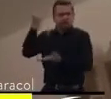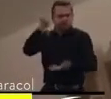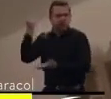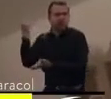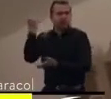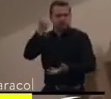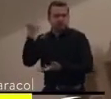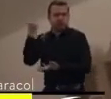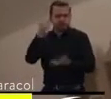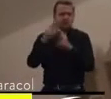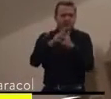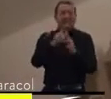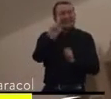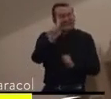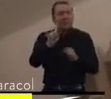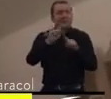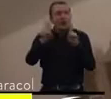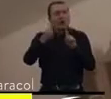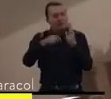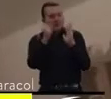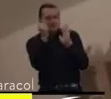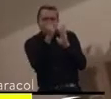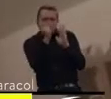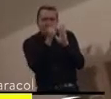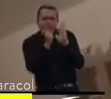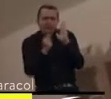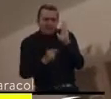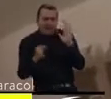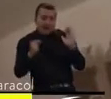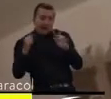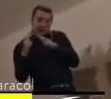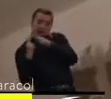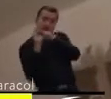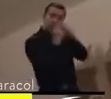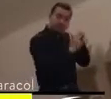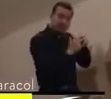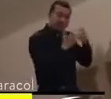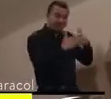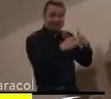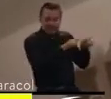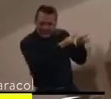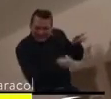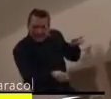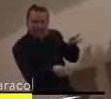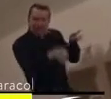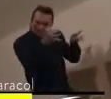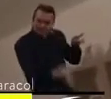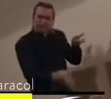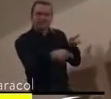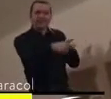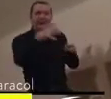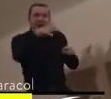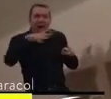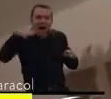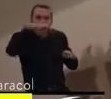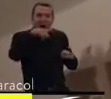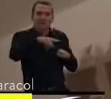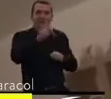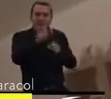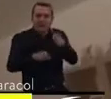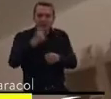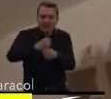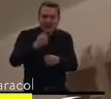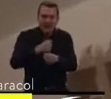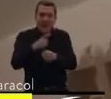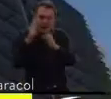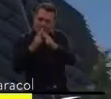controles para que les llegue realmente al campo, para que el campesino que requiere un crédito para sembrar